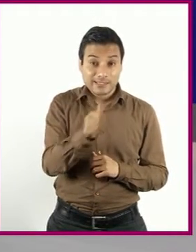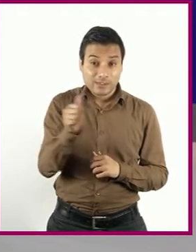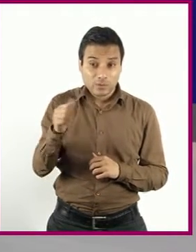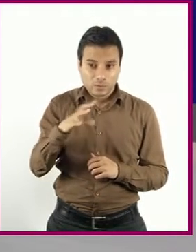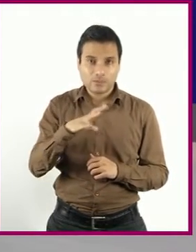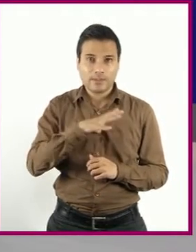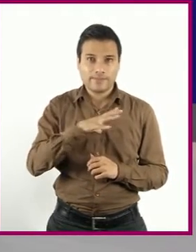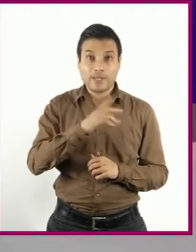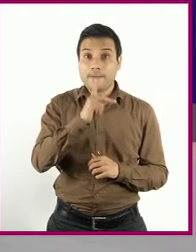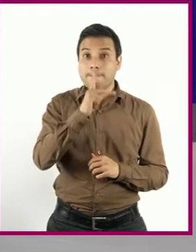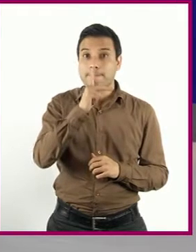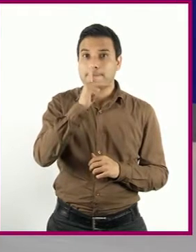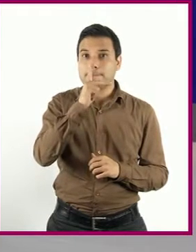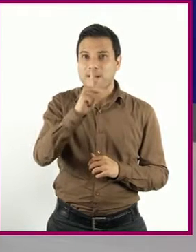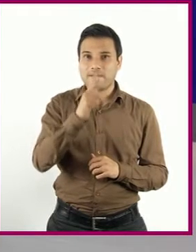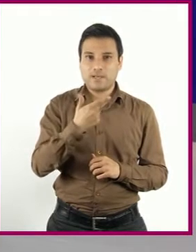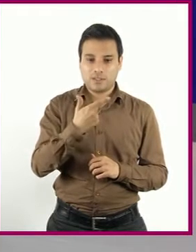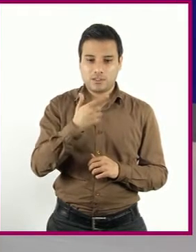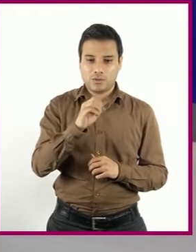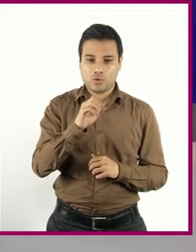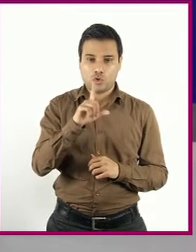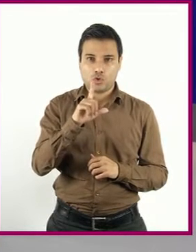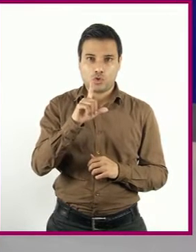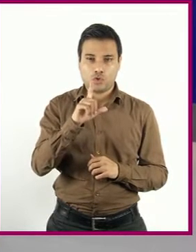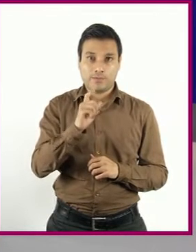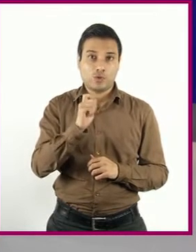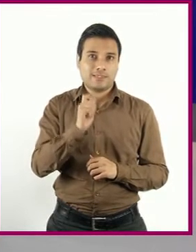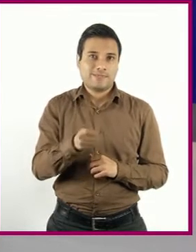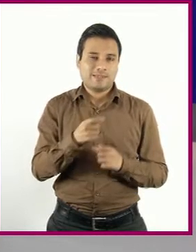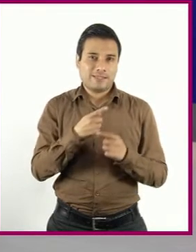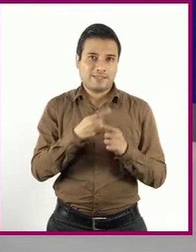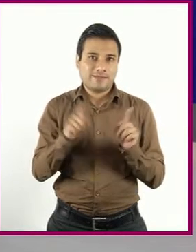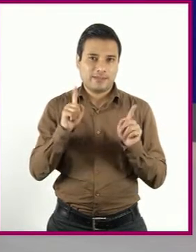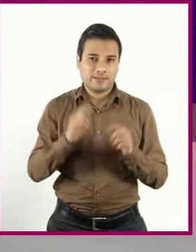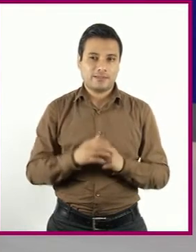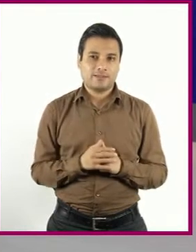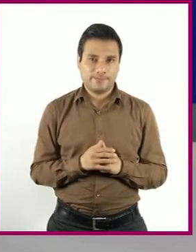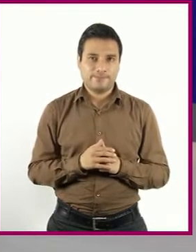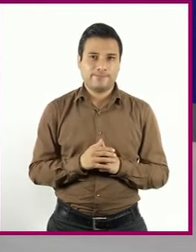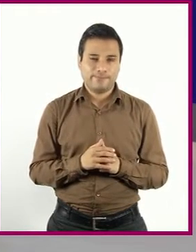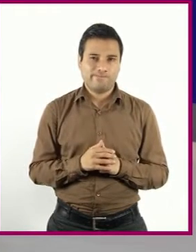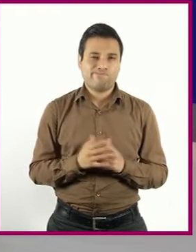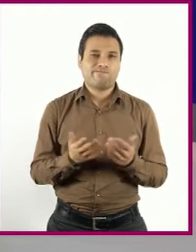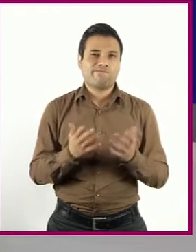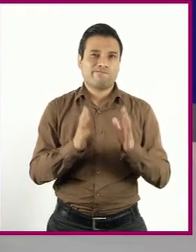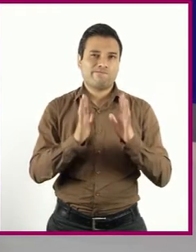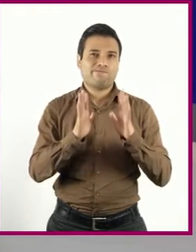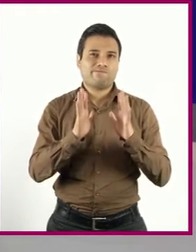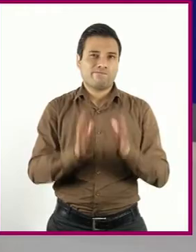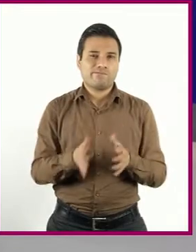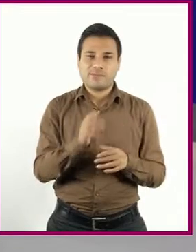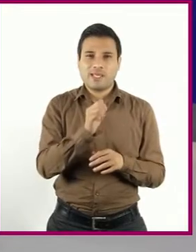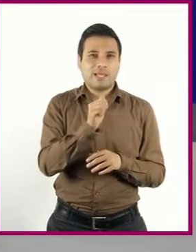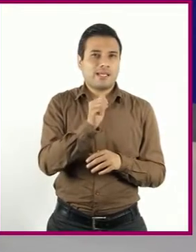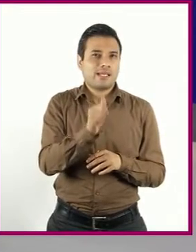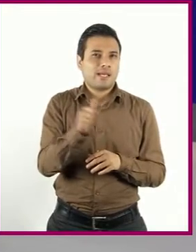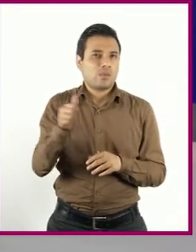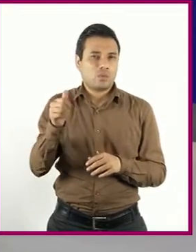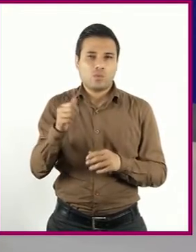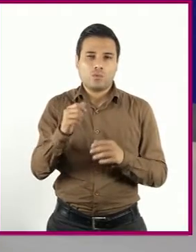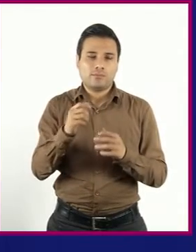pero tiene un significado completamente diferente. En los tres significa anotar, pero cada uno tiene una puntuación